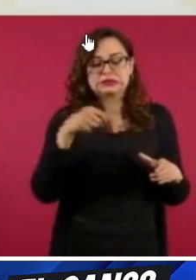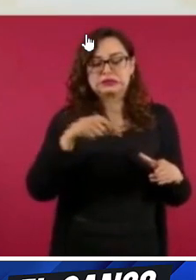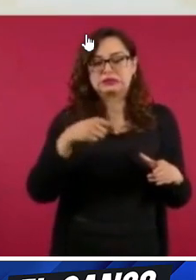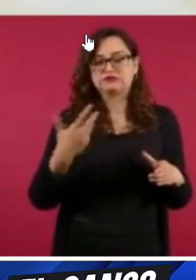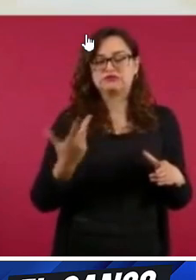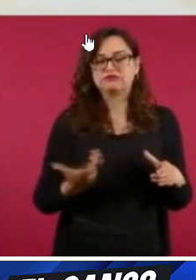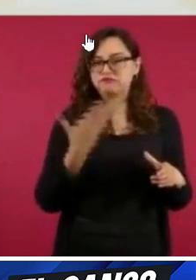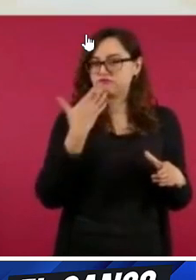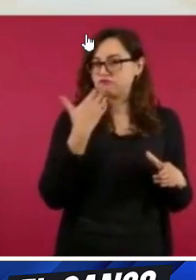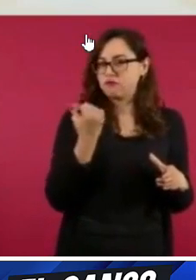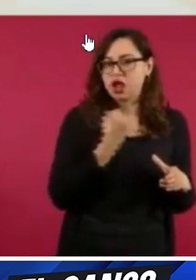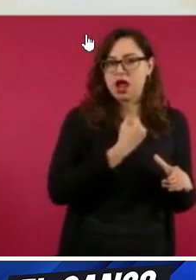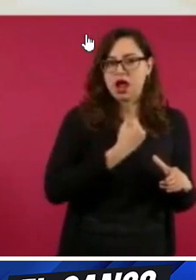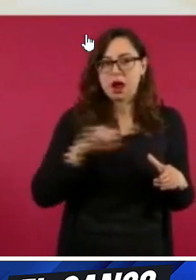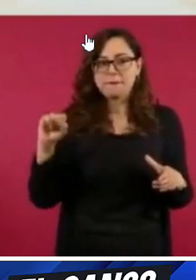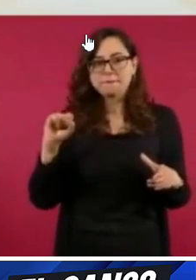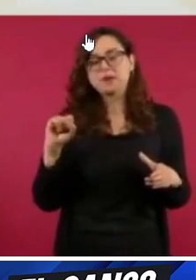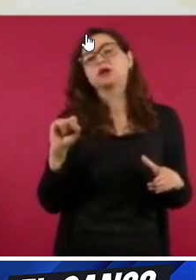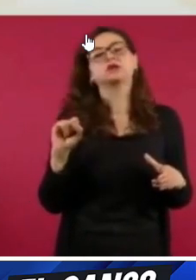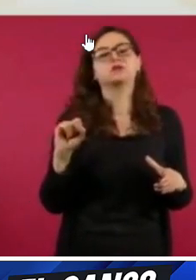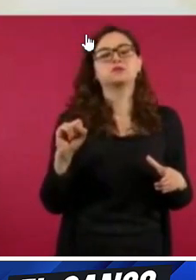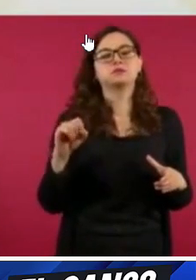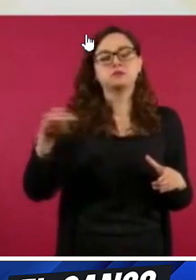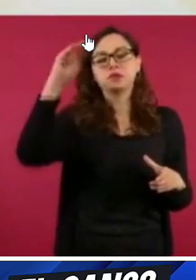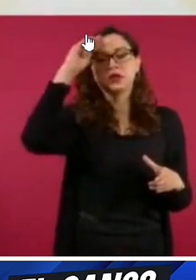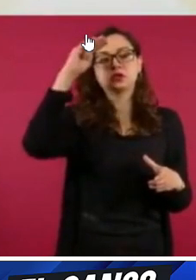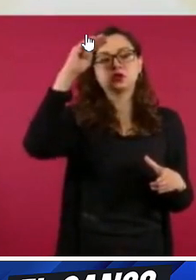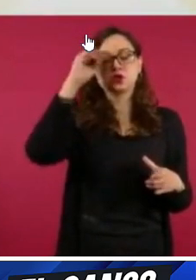o un grupo